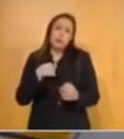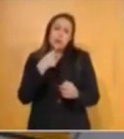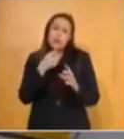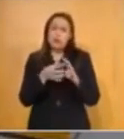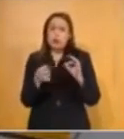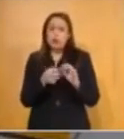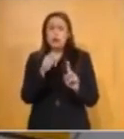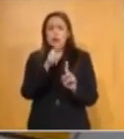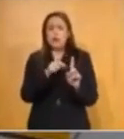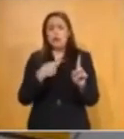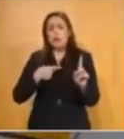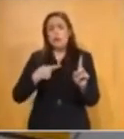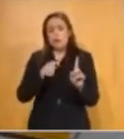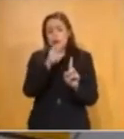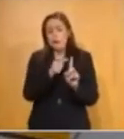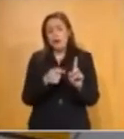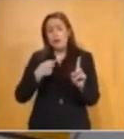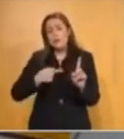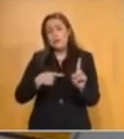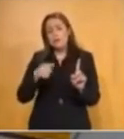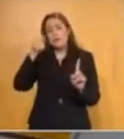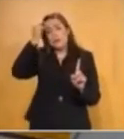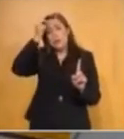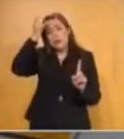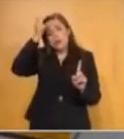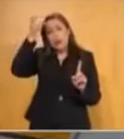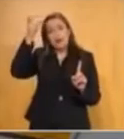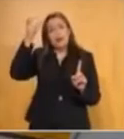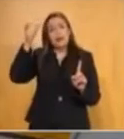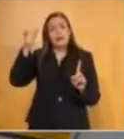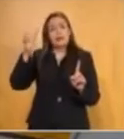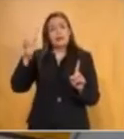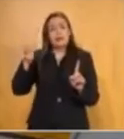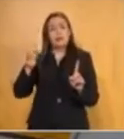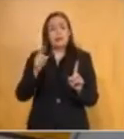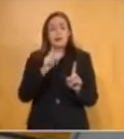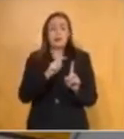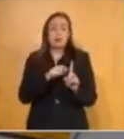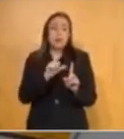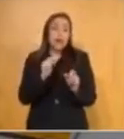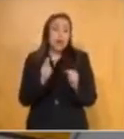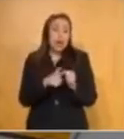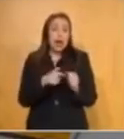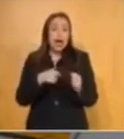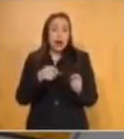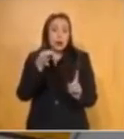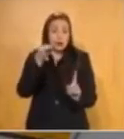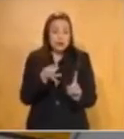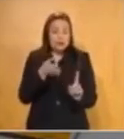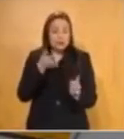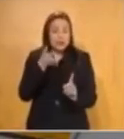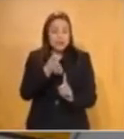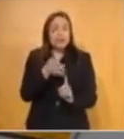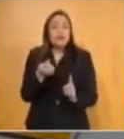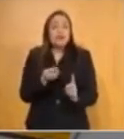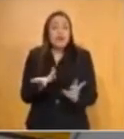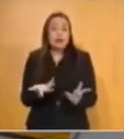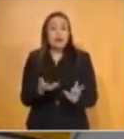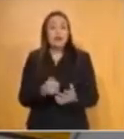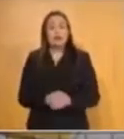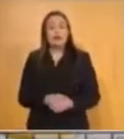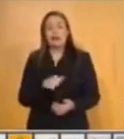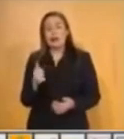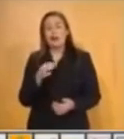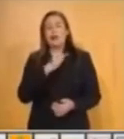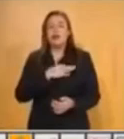listo, muy inteligente o hábil en alguna cuestión específica. Happy, pues sabemos, feliz.